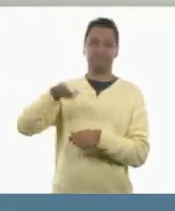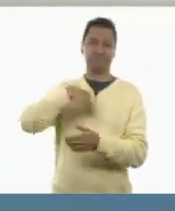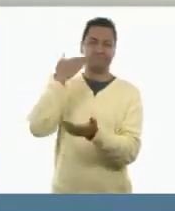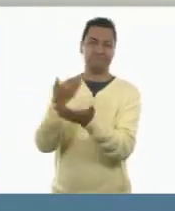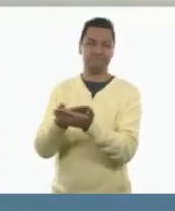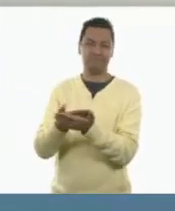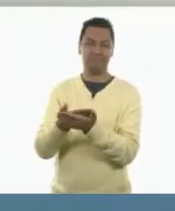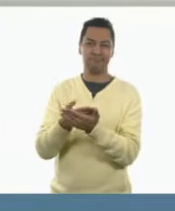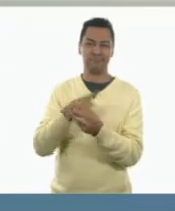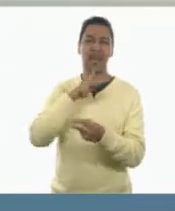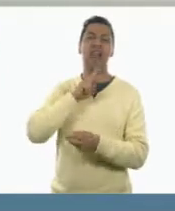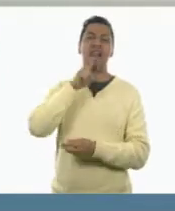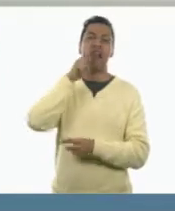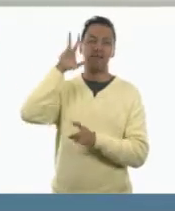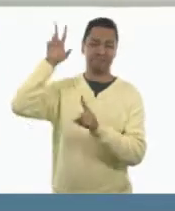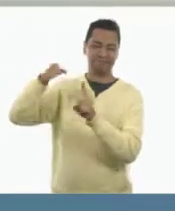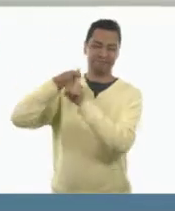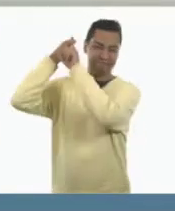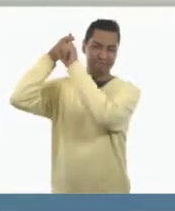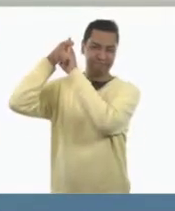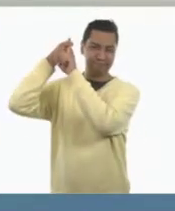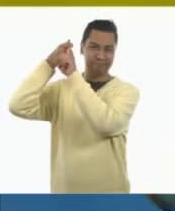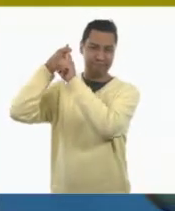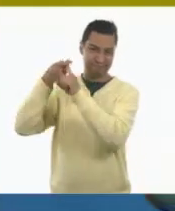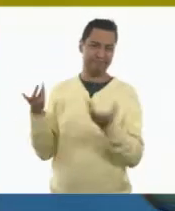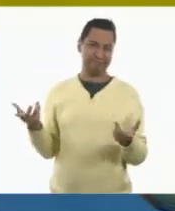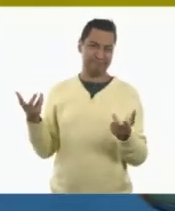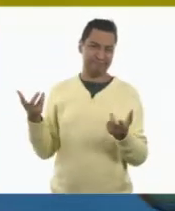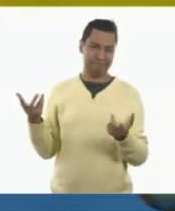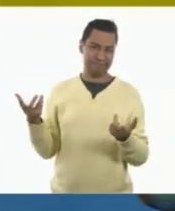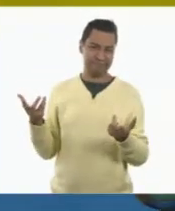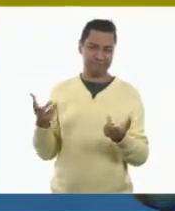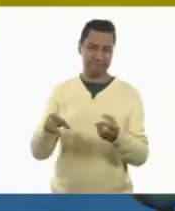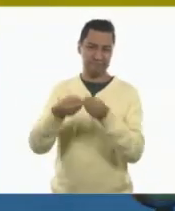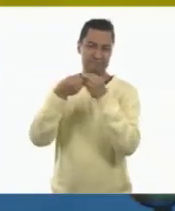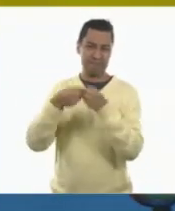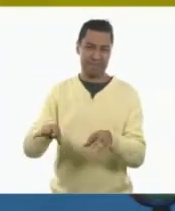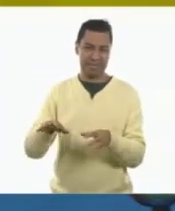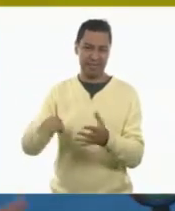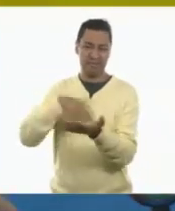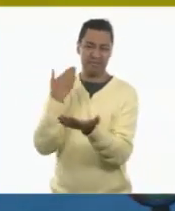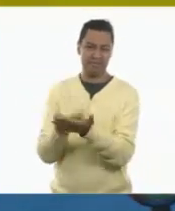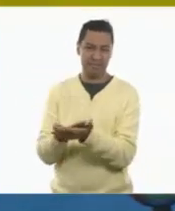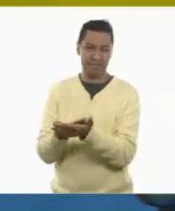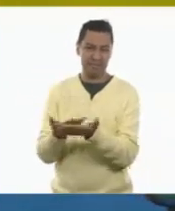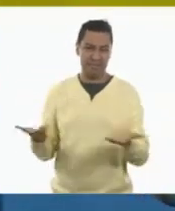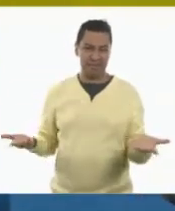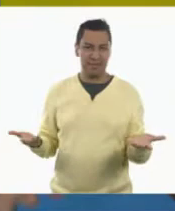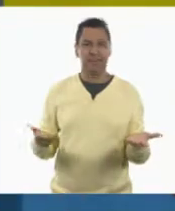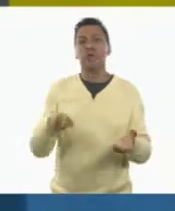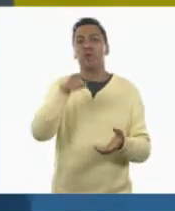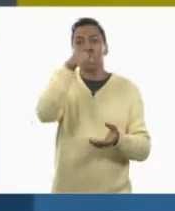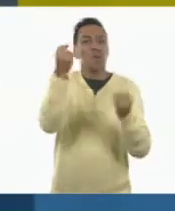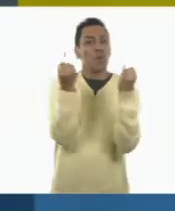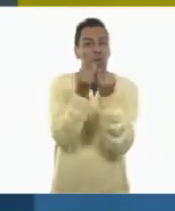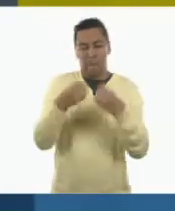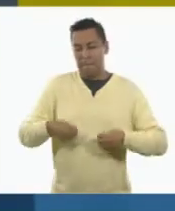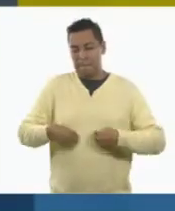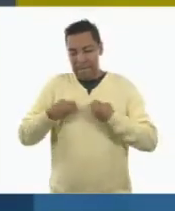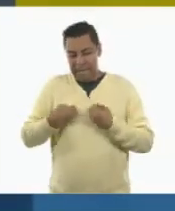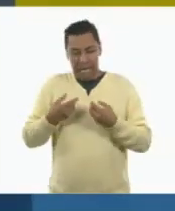El pez por la boca muere, ¿sí? Y yo lo que les estaba diciendo que estos refranes los vivimos, ¿no? En